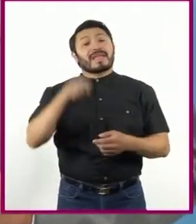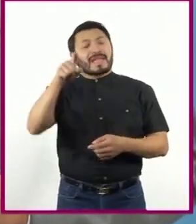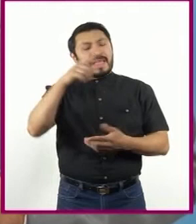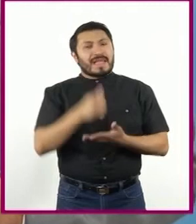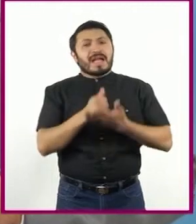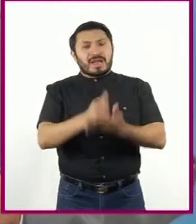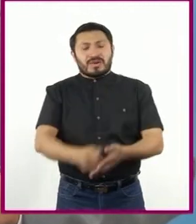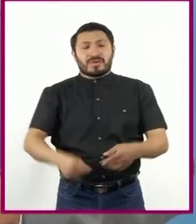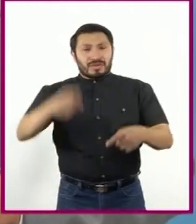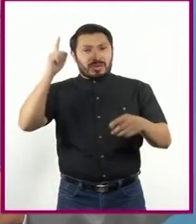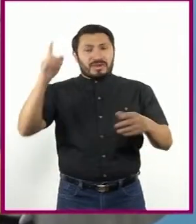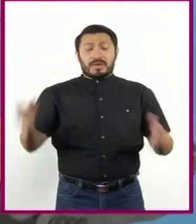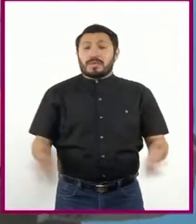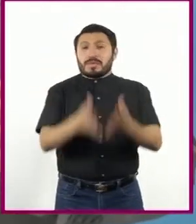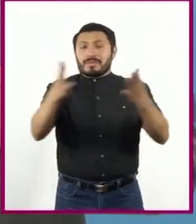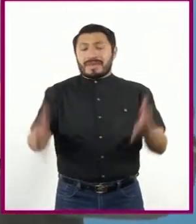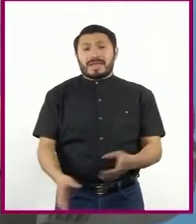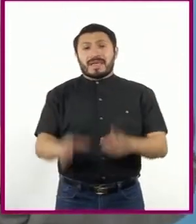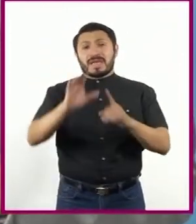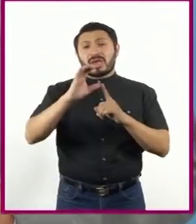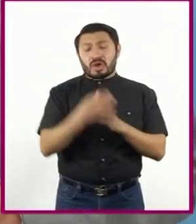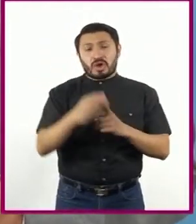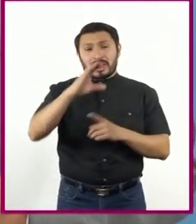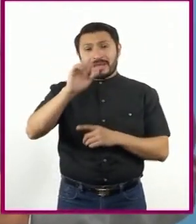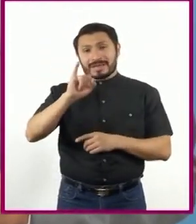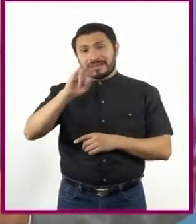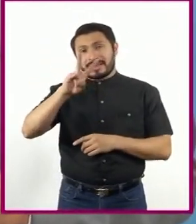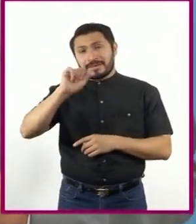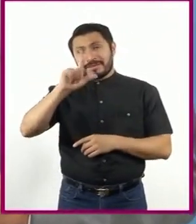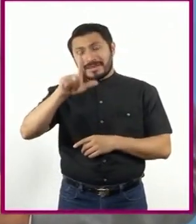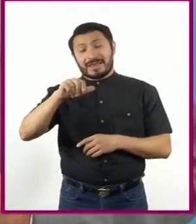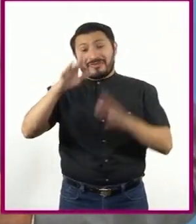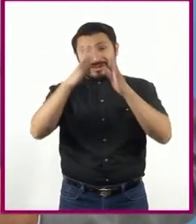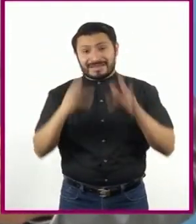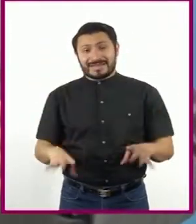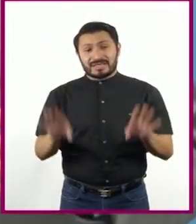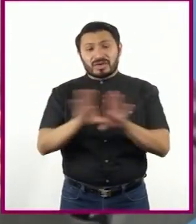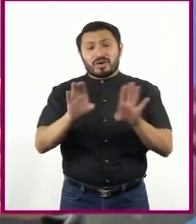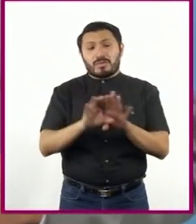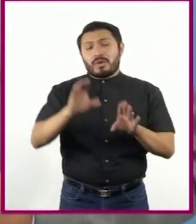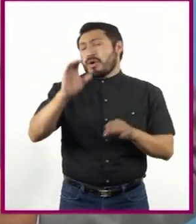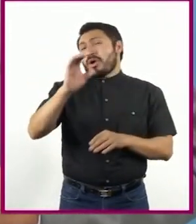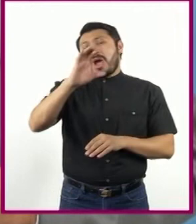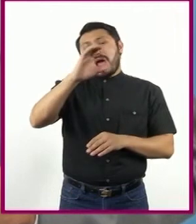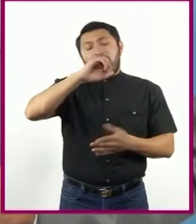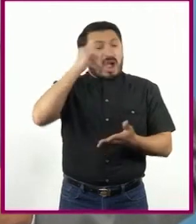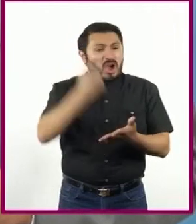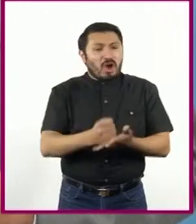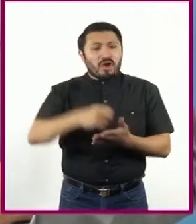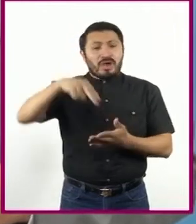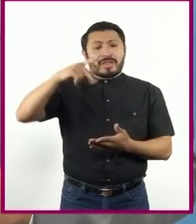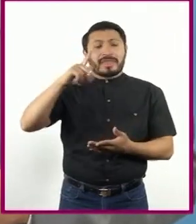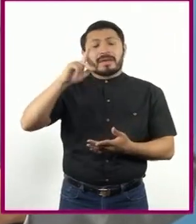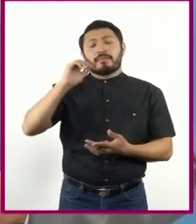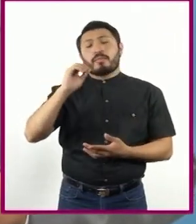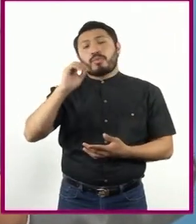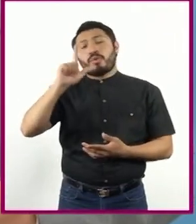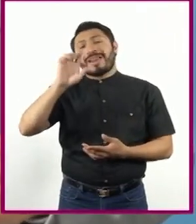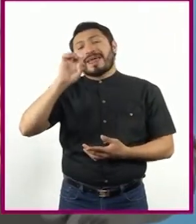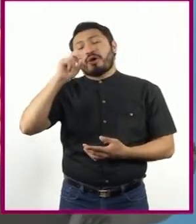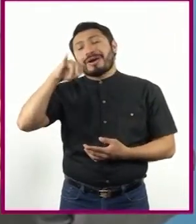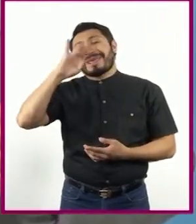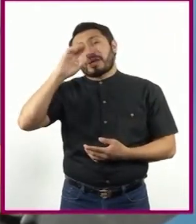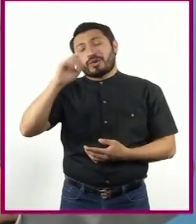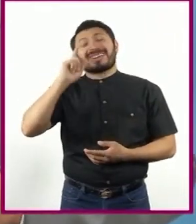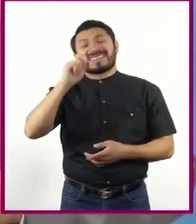del Código Civil francés, también conocido como Código Napoleónico, elaborado por un comité de expertos